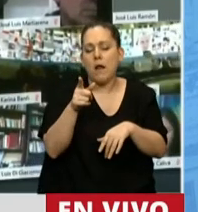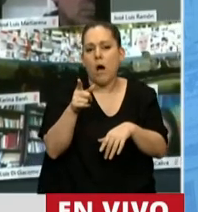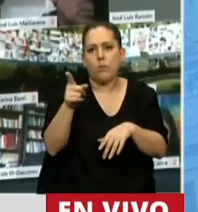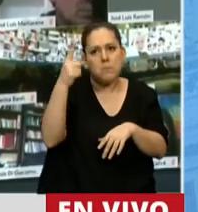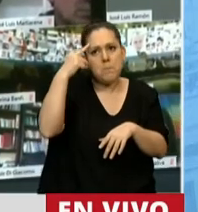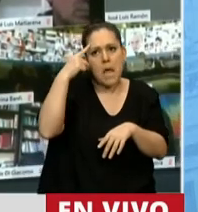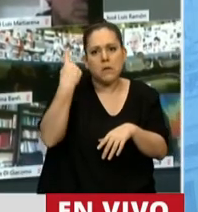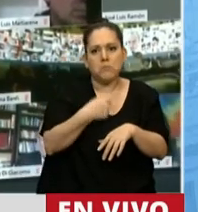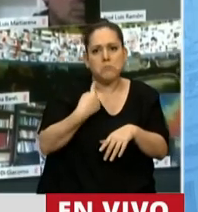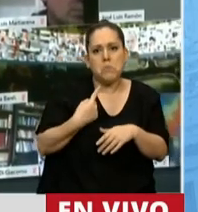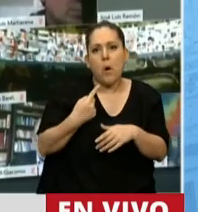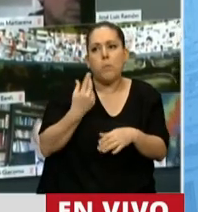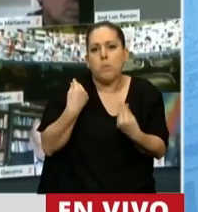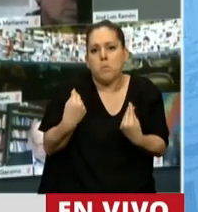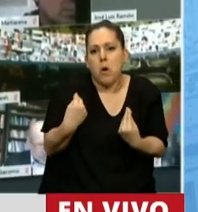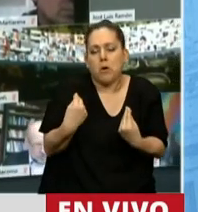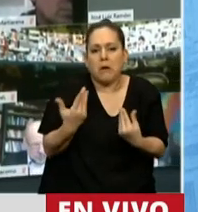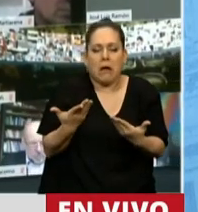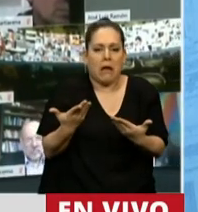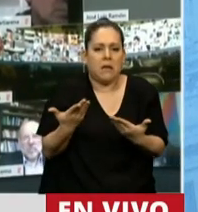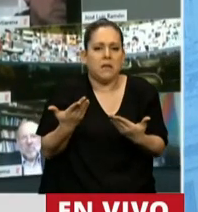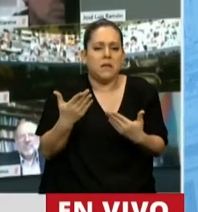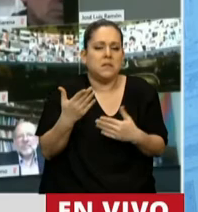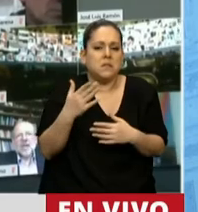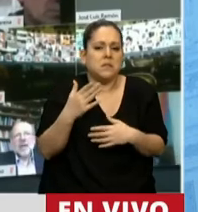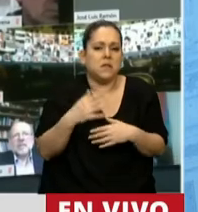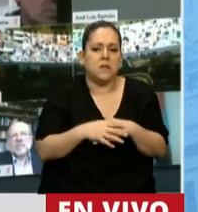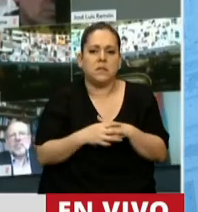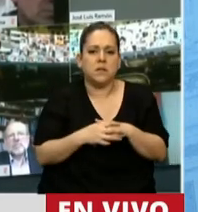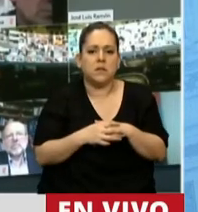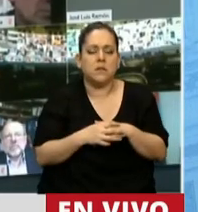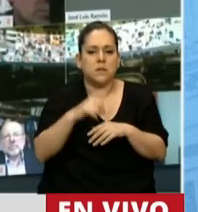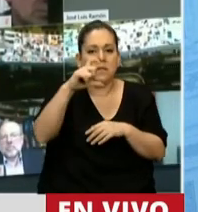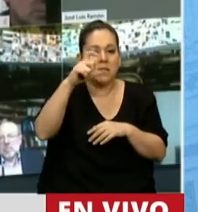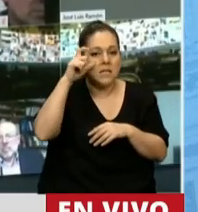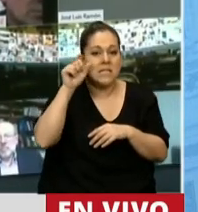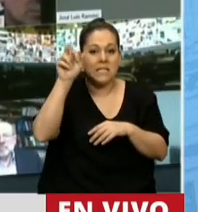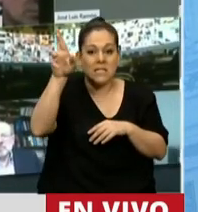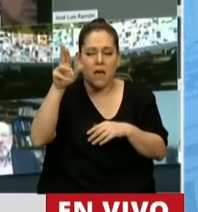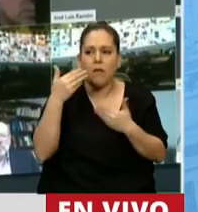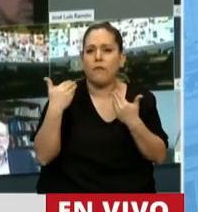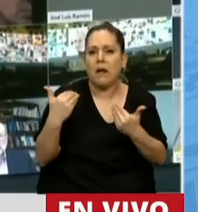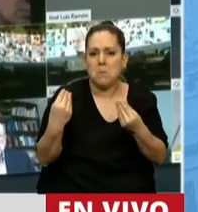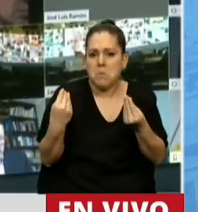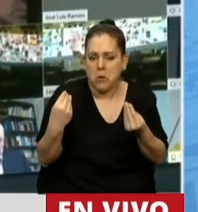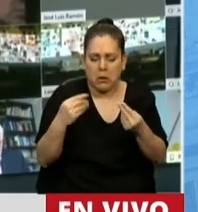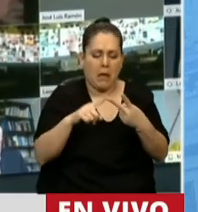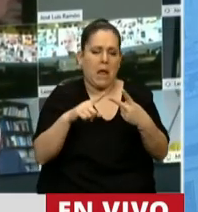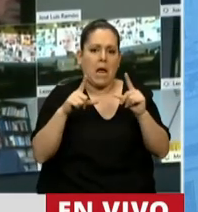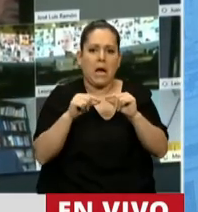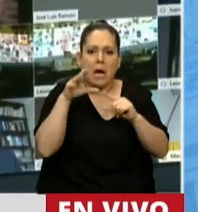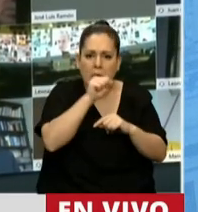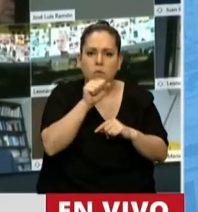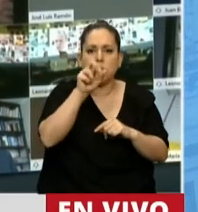qué celebramos el CER? Si usted me escucha, ¿por qué la cláusula Rufo? Si usted me escucha, ¿por